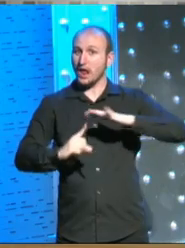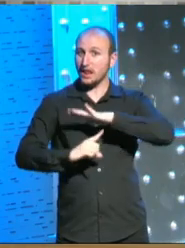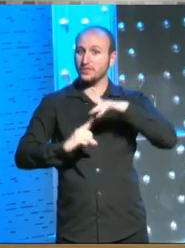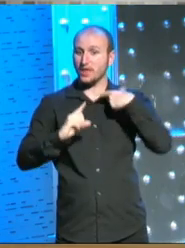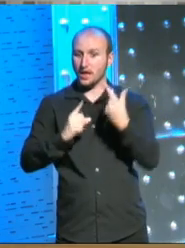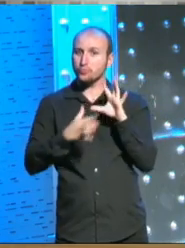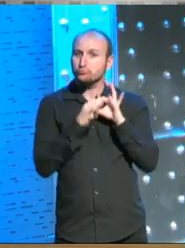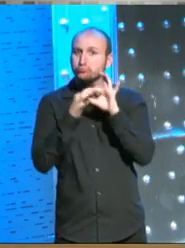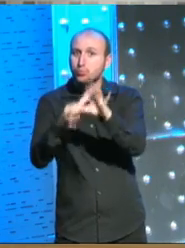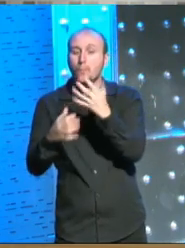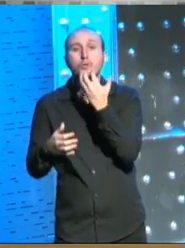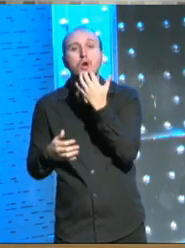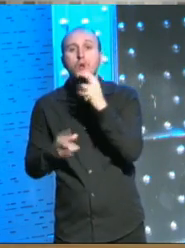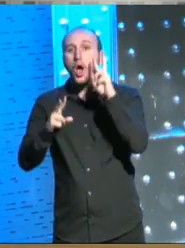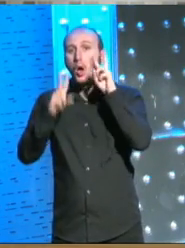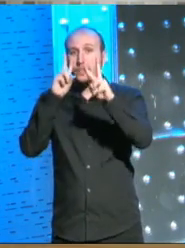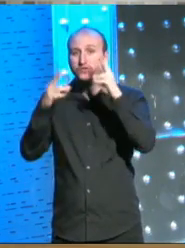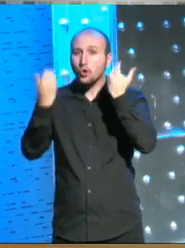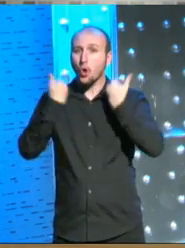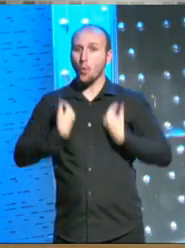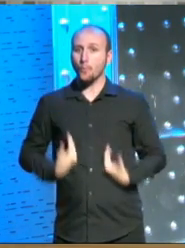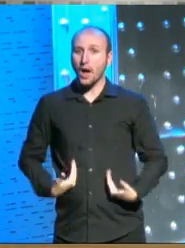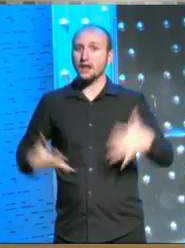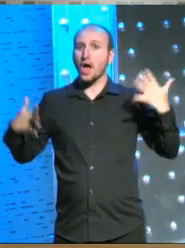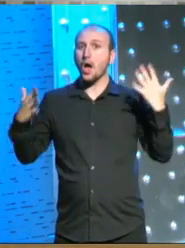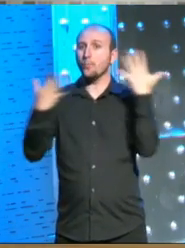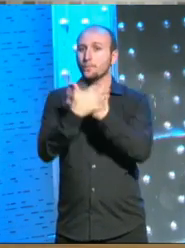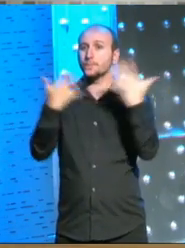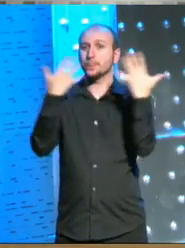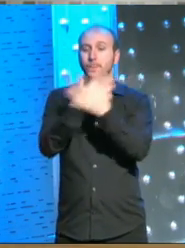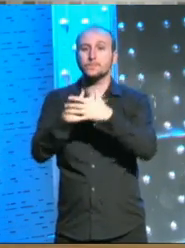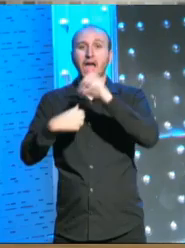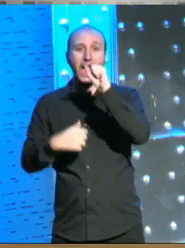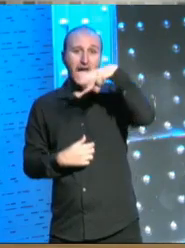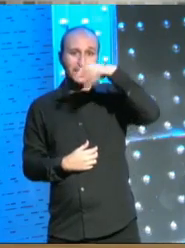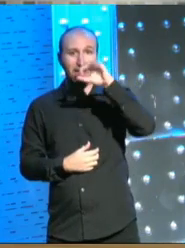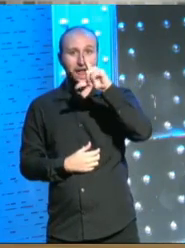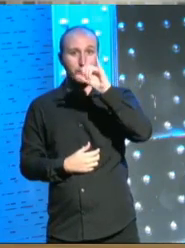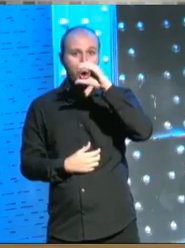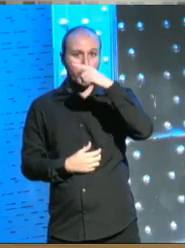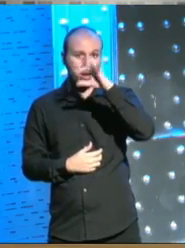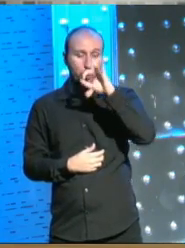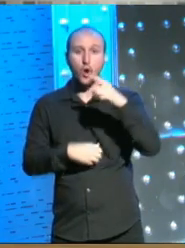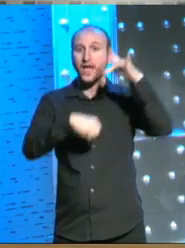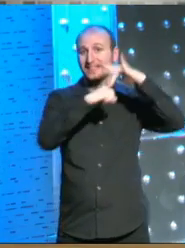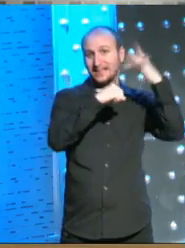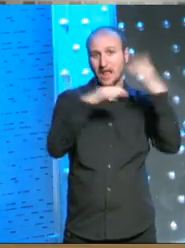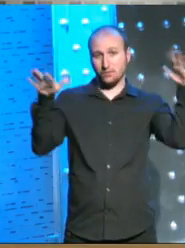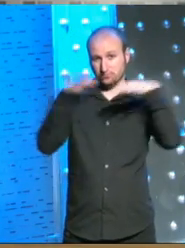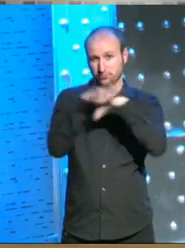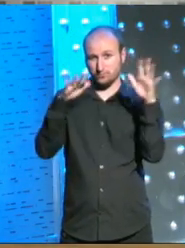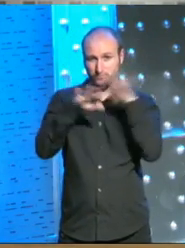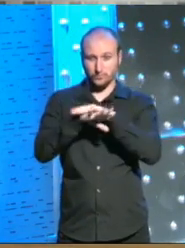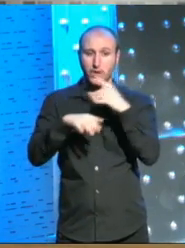visión humana se combina lo analógico y lo digital. Y déjenme que les explique. Cuando yo veo el